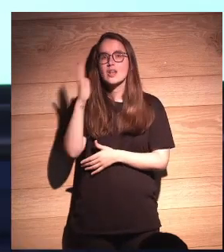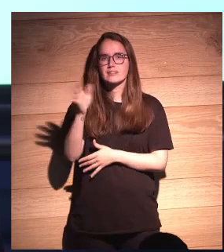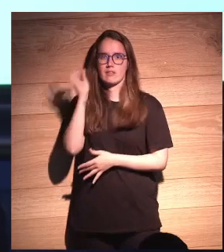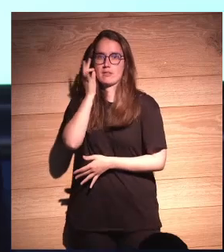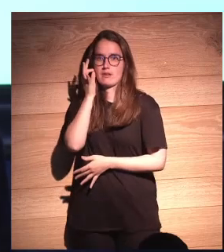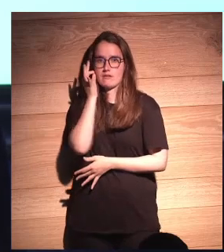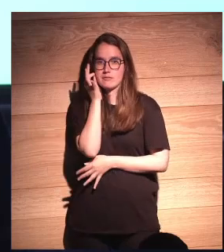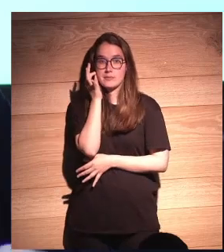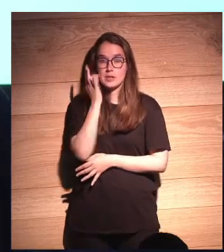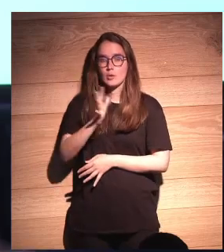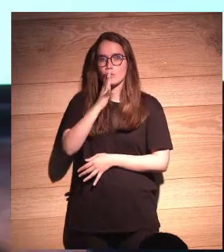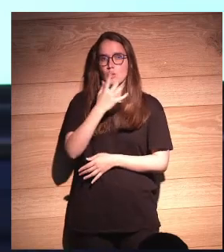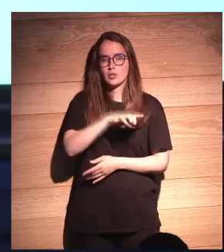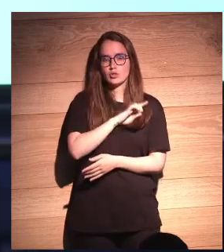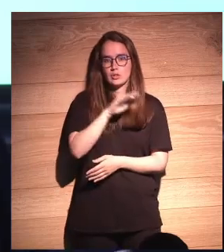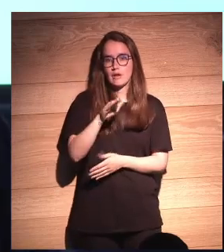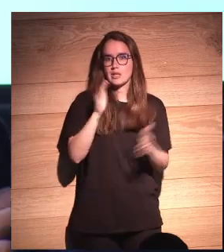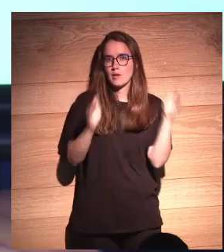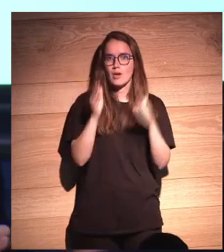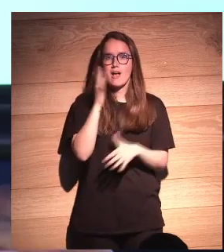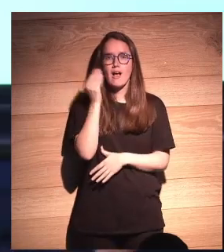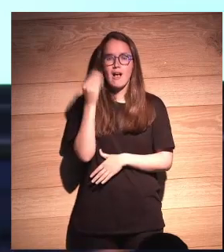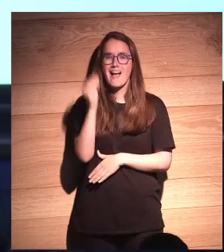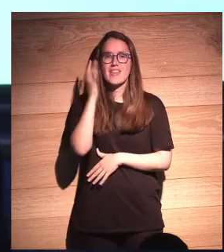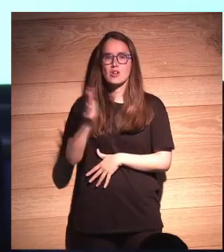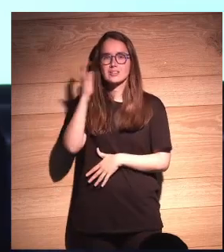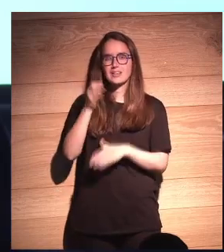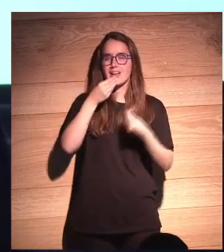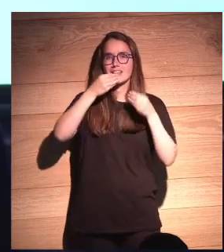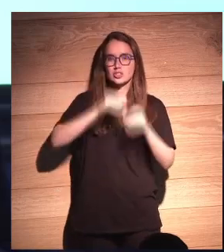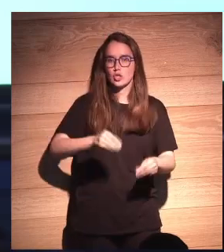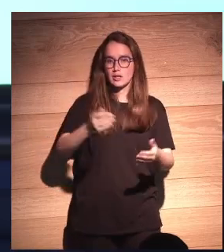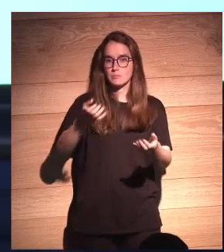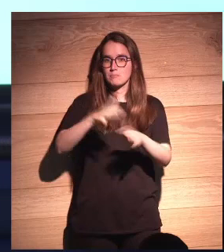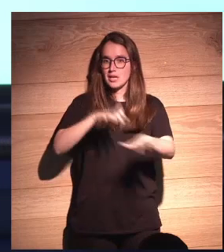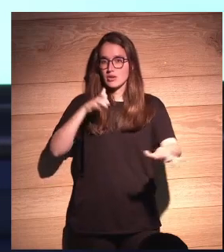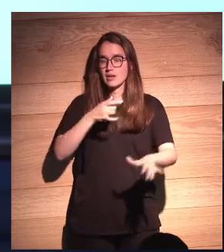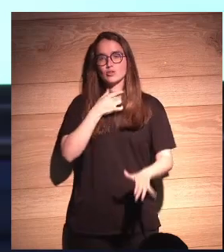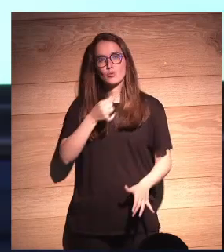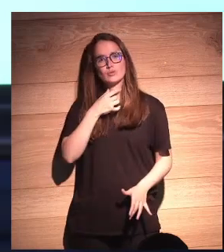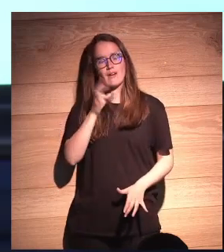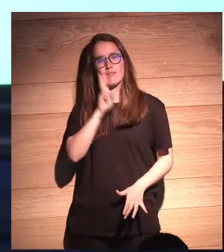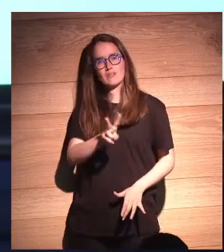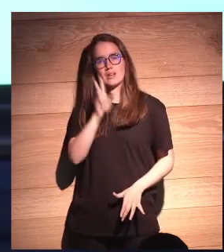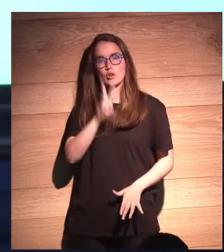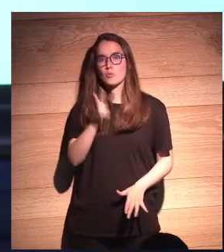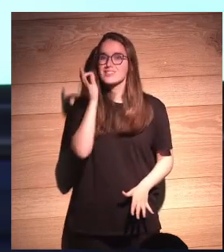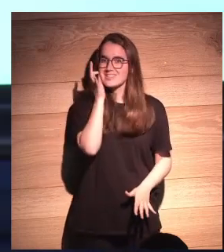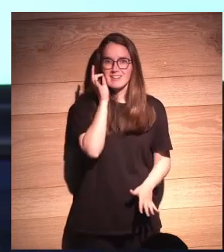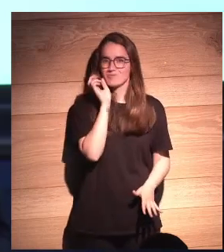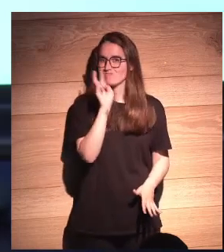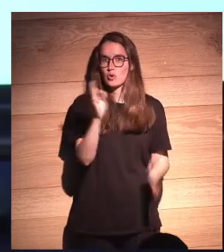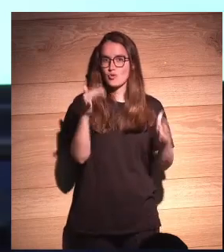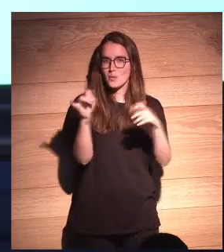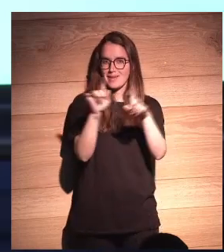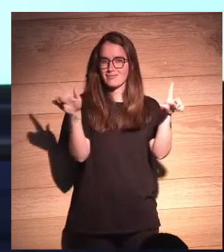femenino, porque cuando nosotras éramos adolescentes muchas de las historias que a nosotras nos hubiera gustado ver como chicas no las